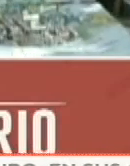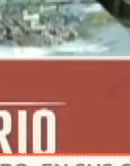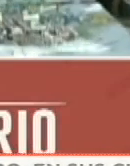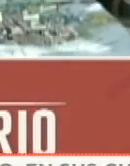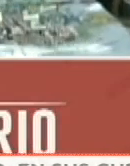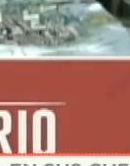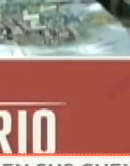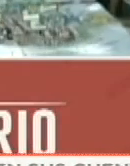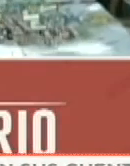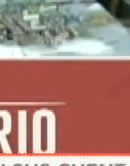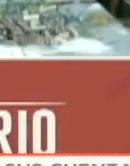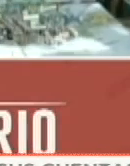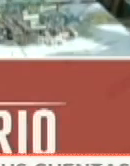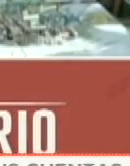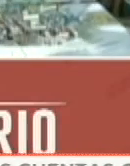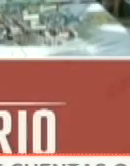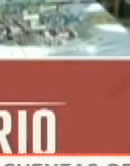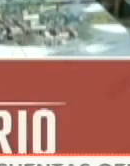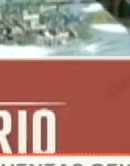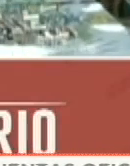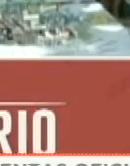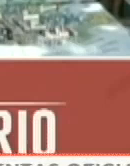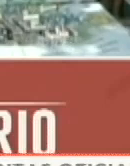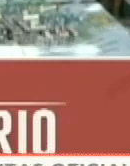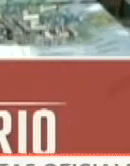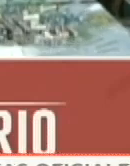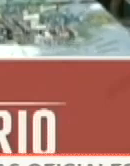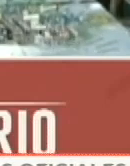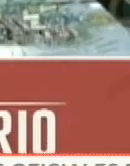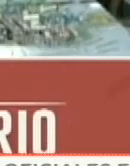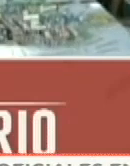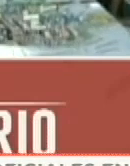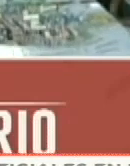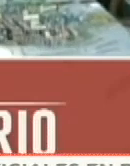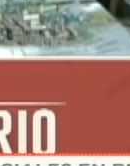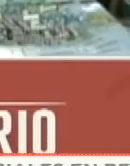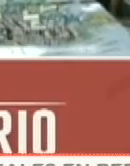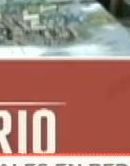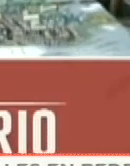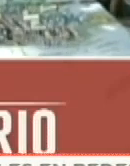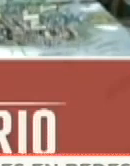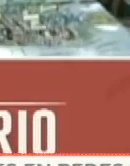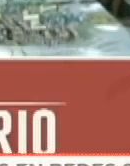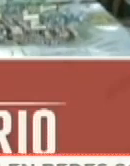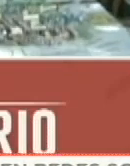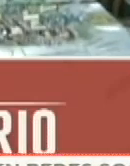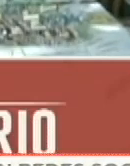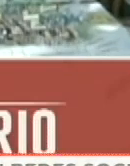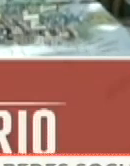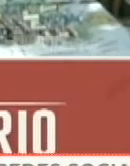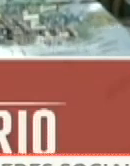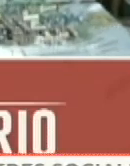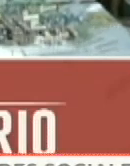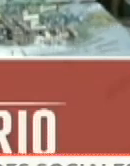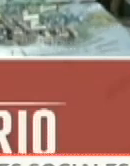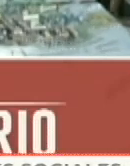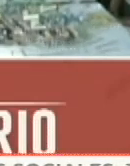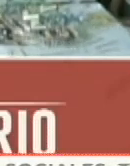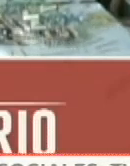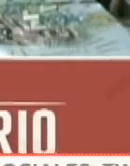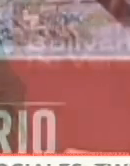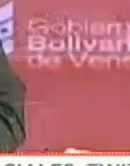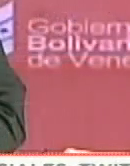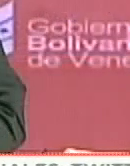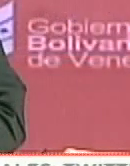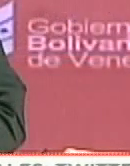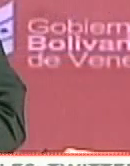popular! ¡Que viva la cartografía social! ¡Que viva el movimiento Somos Venezuela!